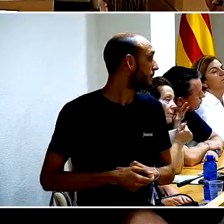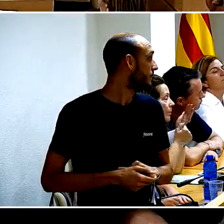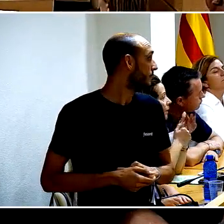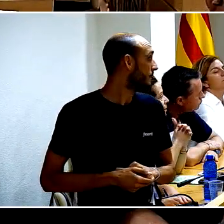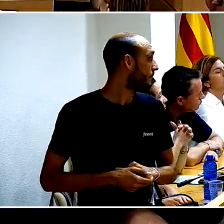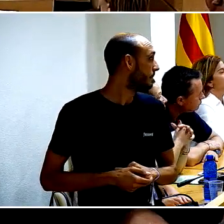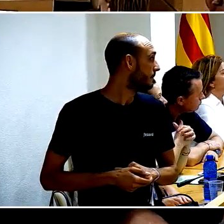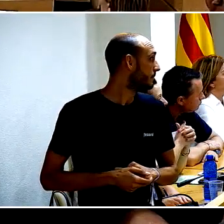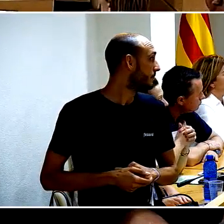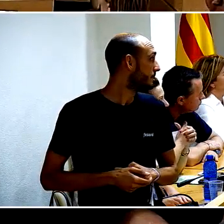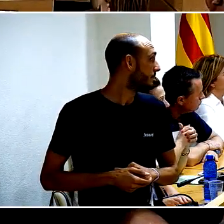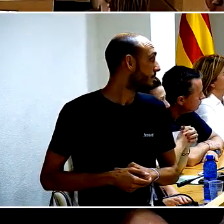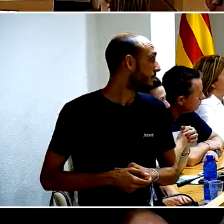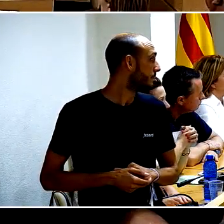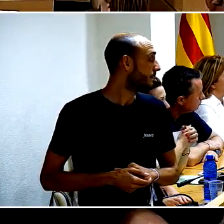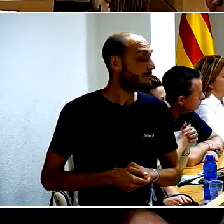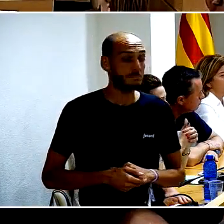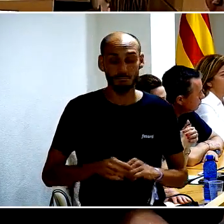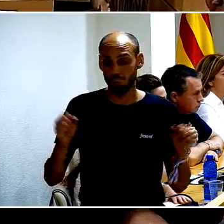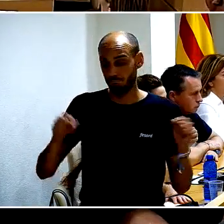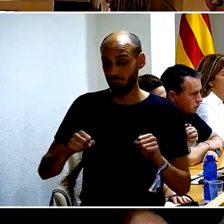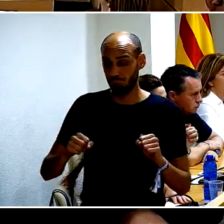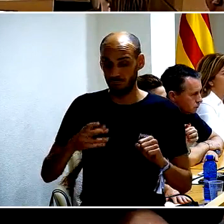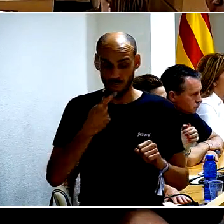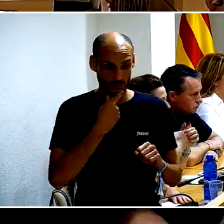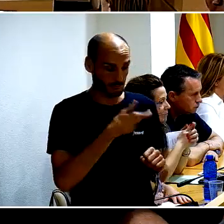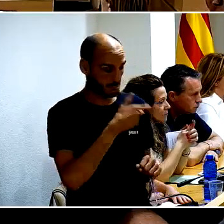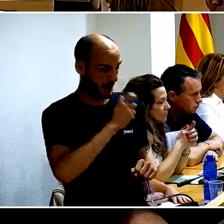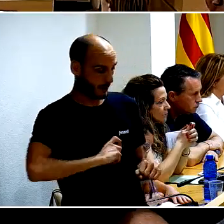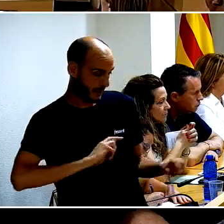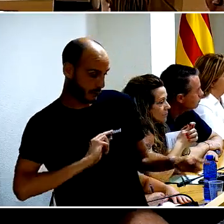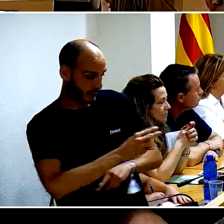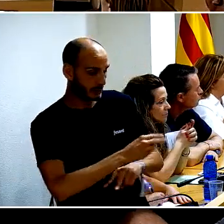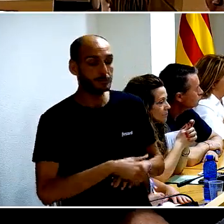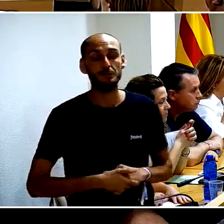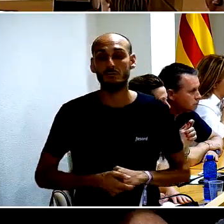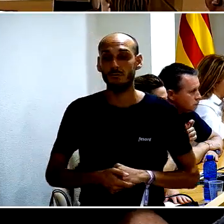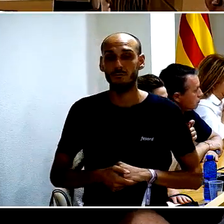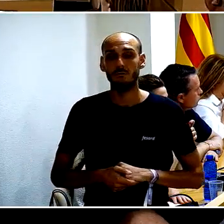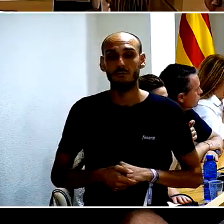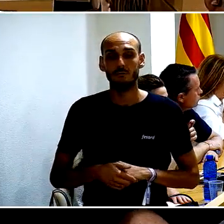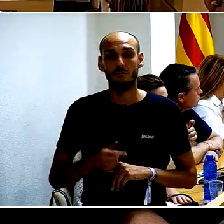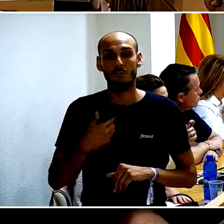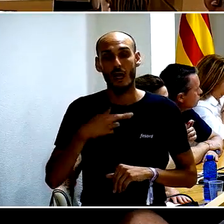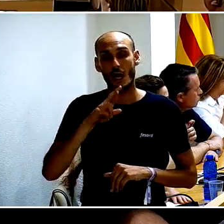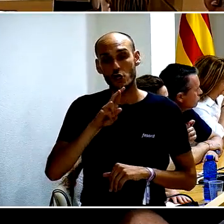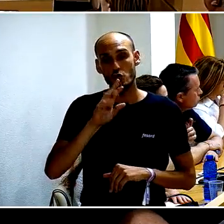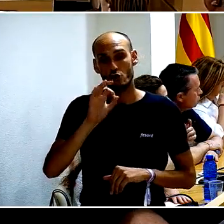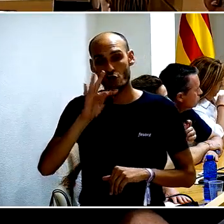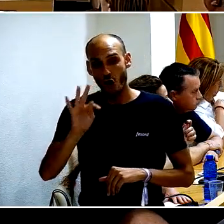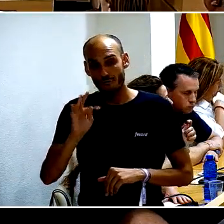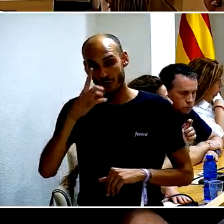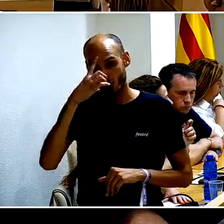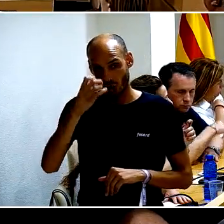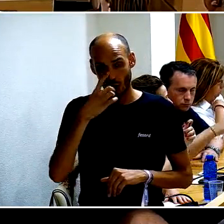Eso era simplemente las alusiones. Vale, yo le contesto. Me alude, contestaré, por vale. favor. Sobre el incumplimiento del ROF, creo que en esta sesión plenaria